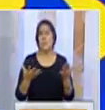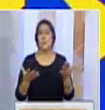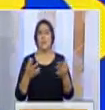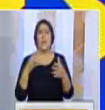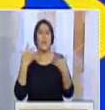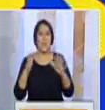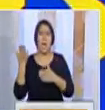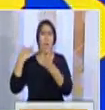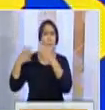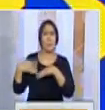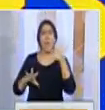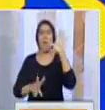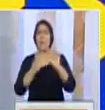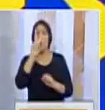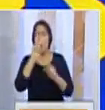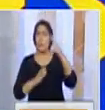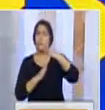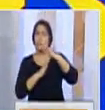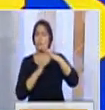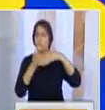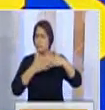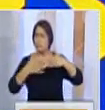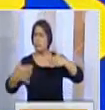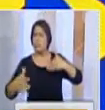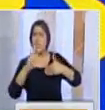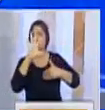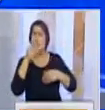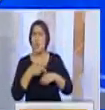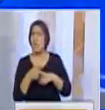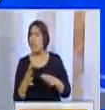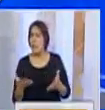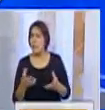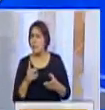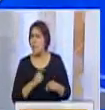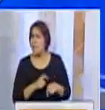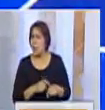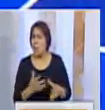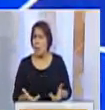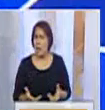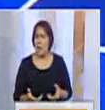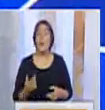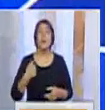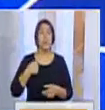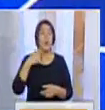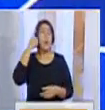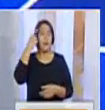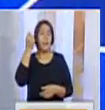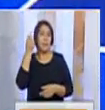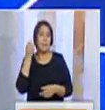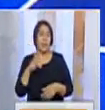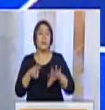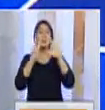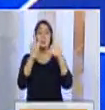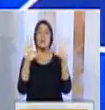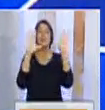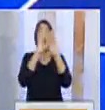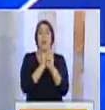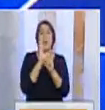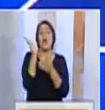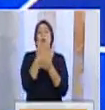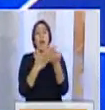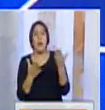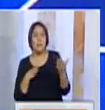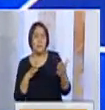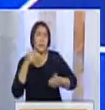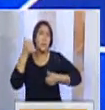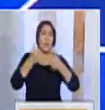se fue retrasando. ¿A qué hora la tenemos hoy? Miren, entiendo que está programada para las 7 de la noche. Algunos tenían dudas de por